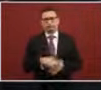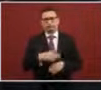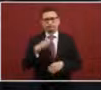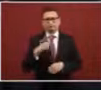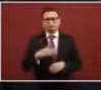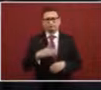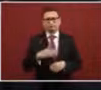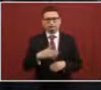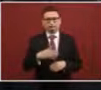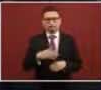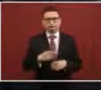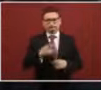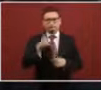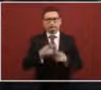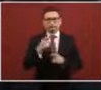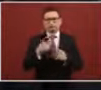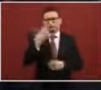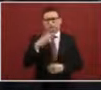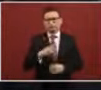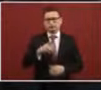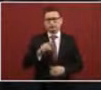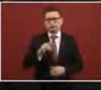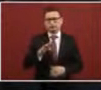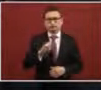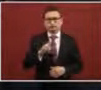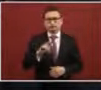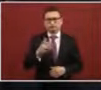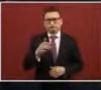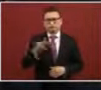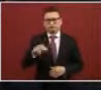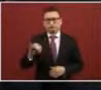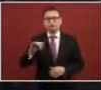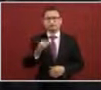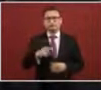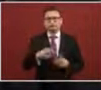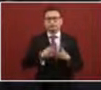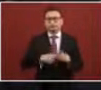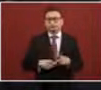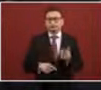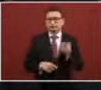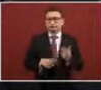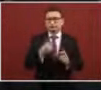euforia causó, que es el Lamborghini Murciélago. Tuvo un precio de salida de